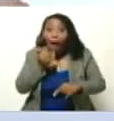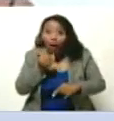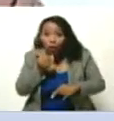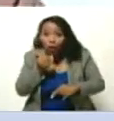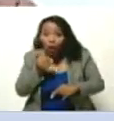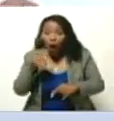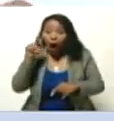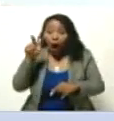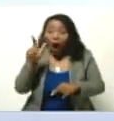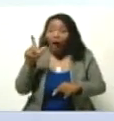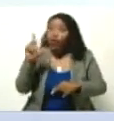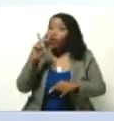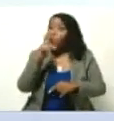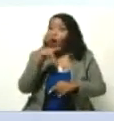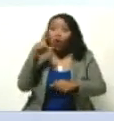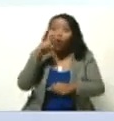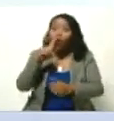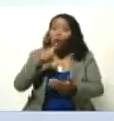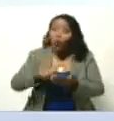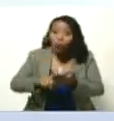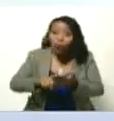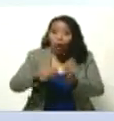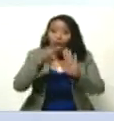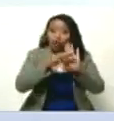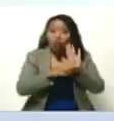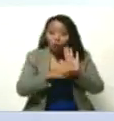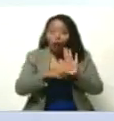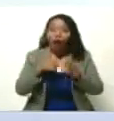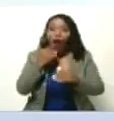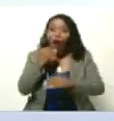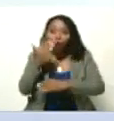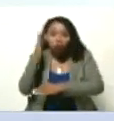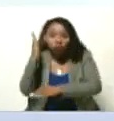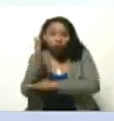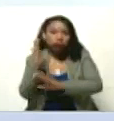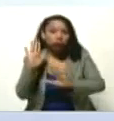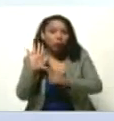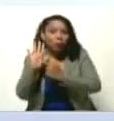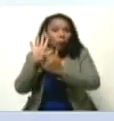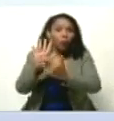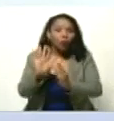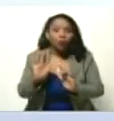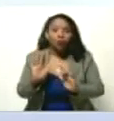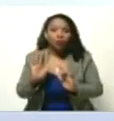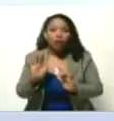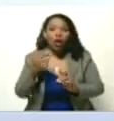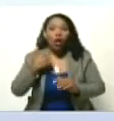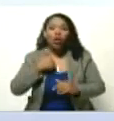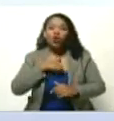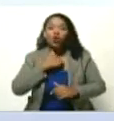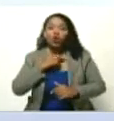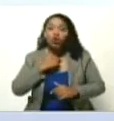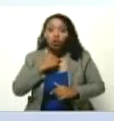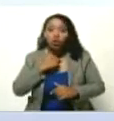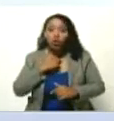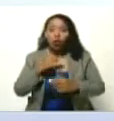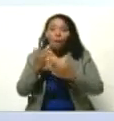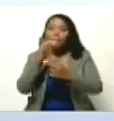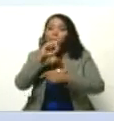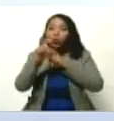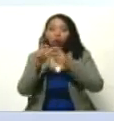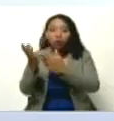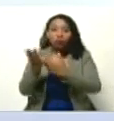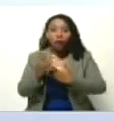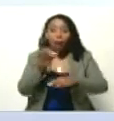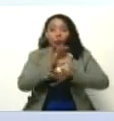está incumpliendo con las normas. Voy a algunas preguntas que hemos recibido. Los municipios que